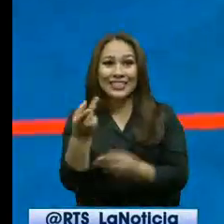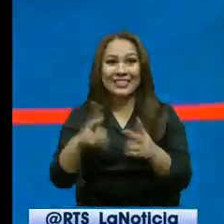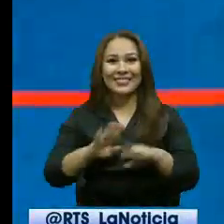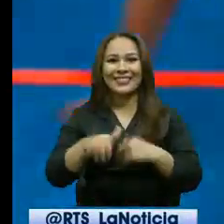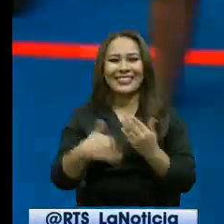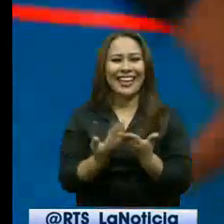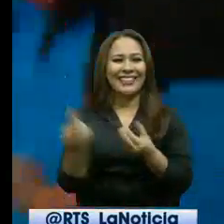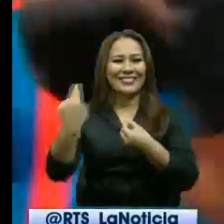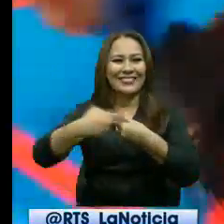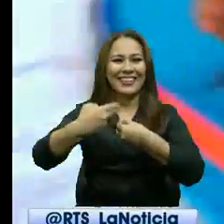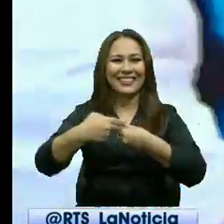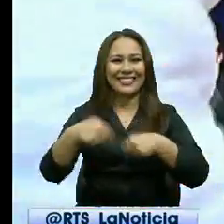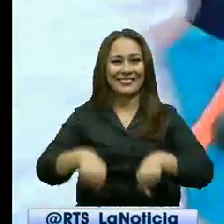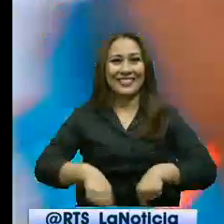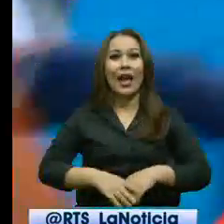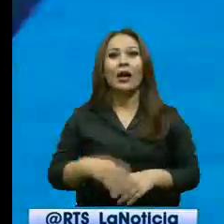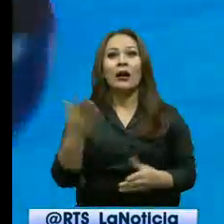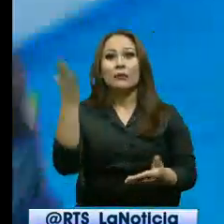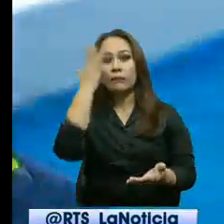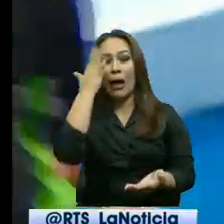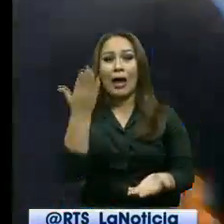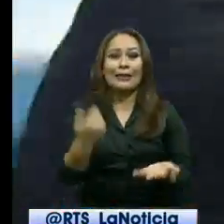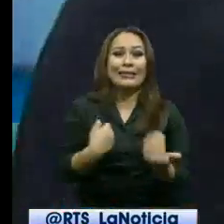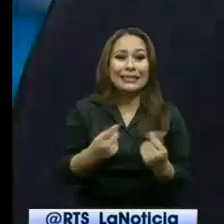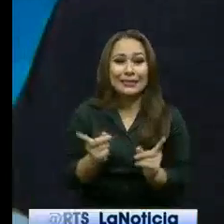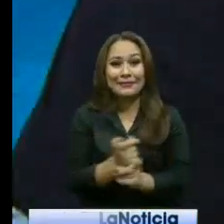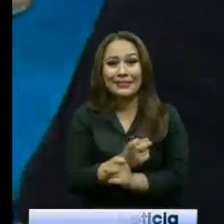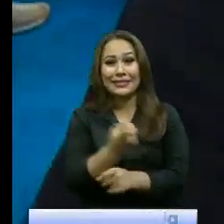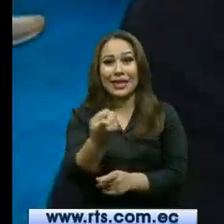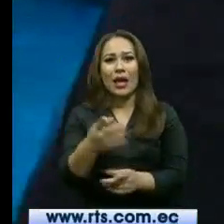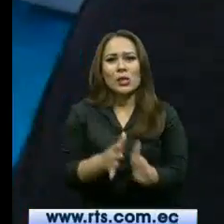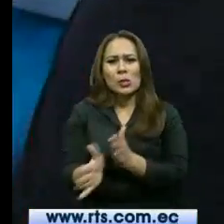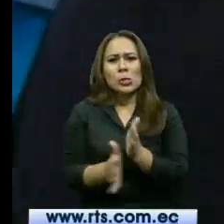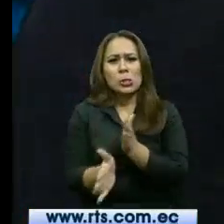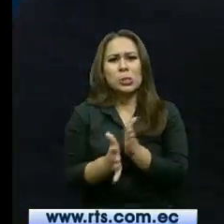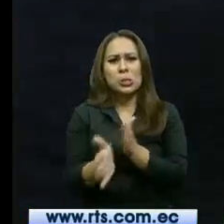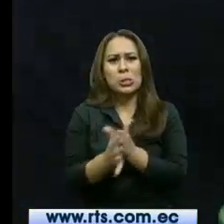Por supuesto que como físico no era el fuerte de muchos.